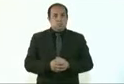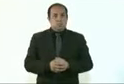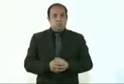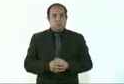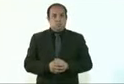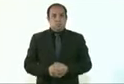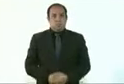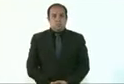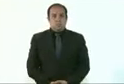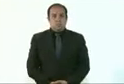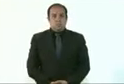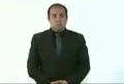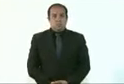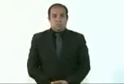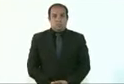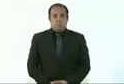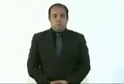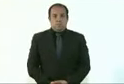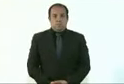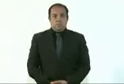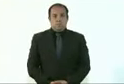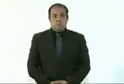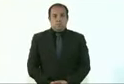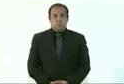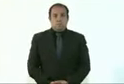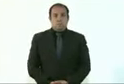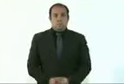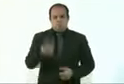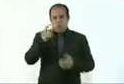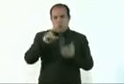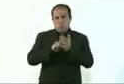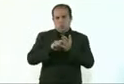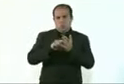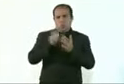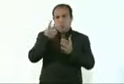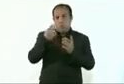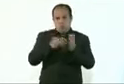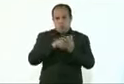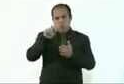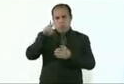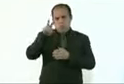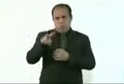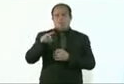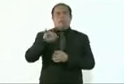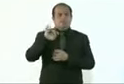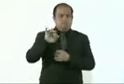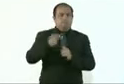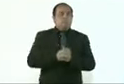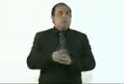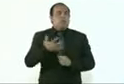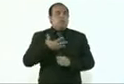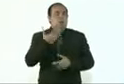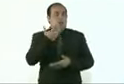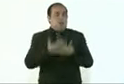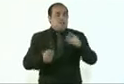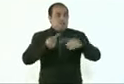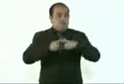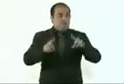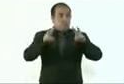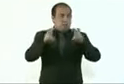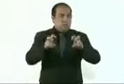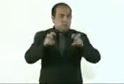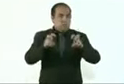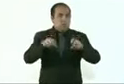2020. Entonces, estamos del 2020, ¿verdad? Sí. Estamos en una situación completamente distinta. Y